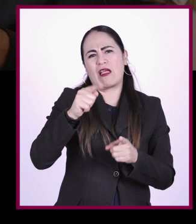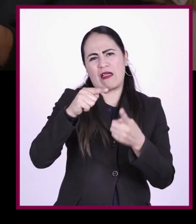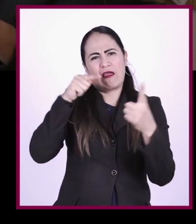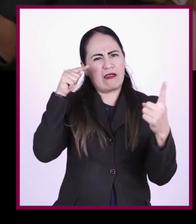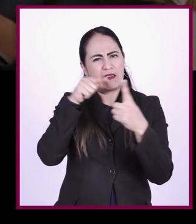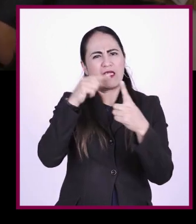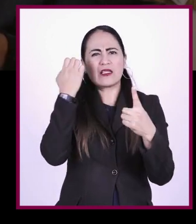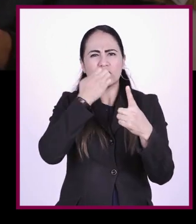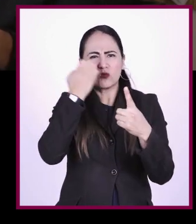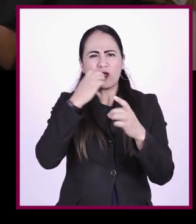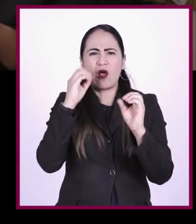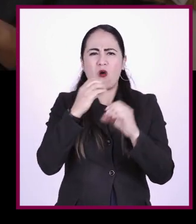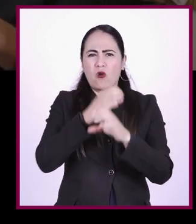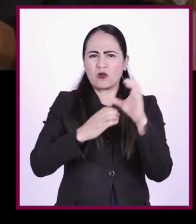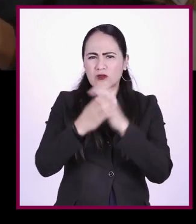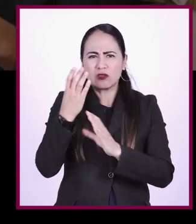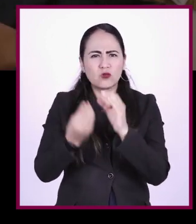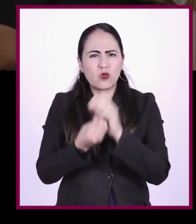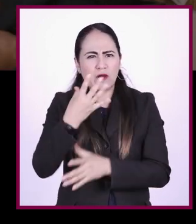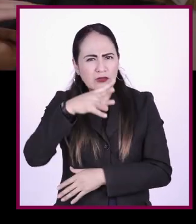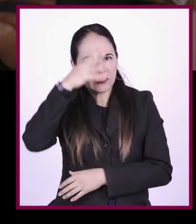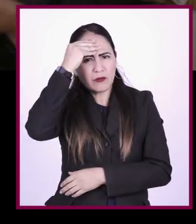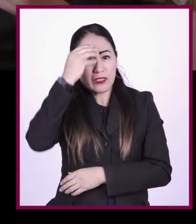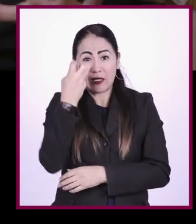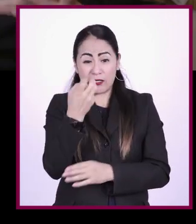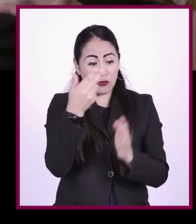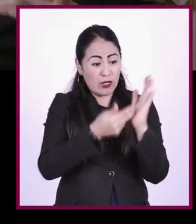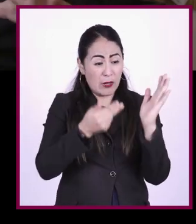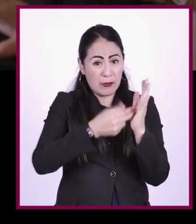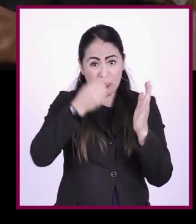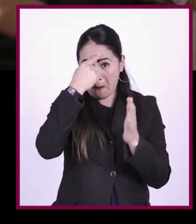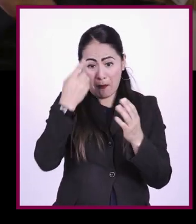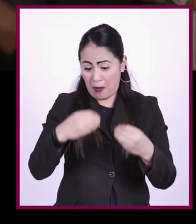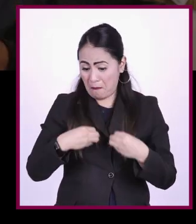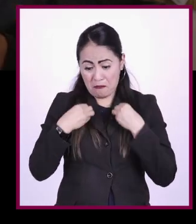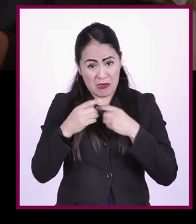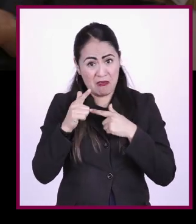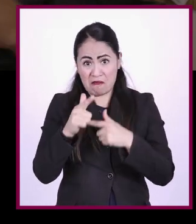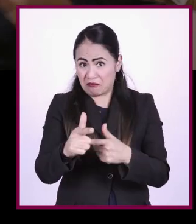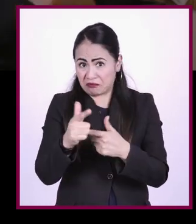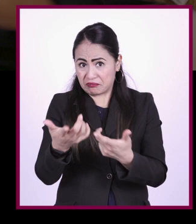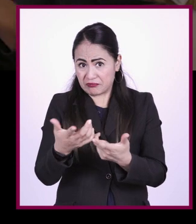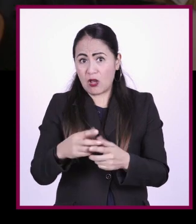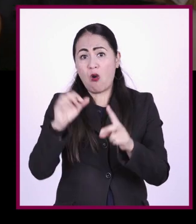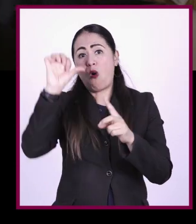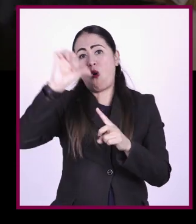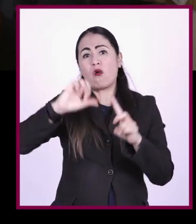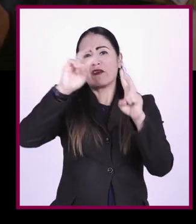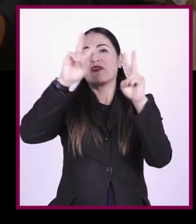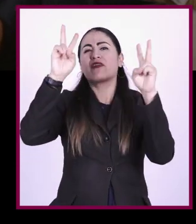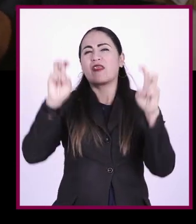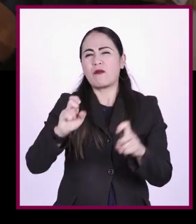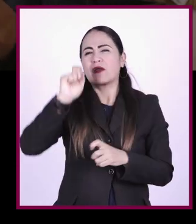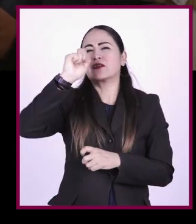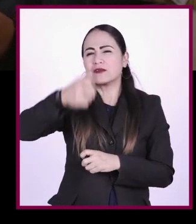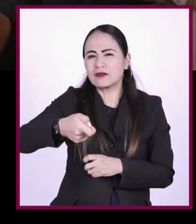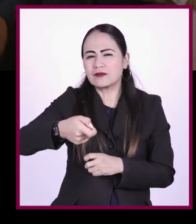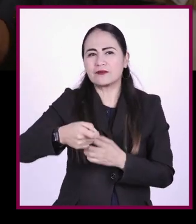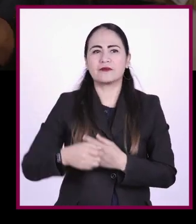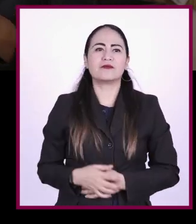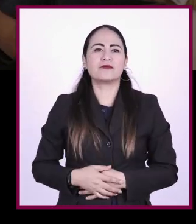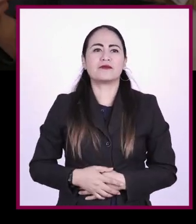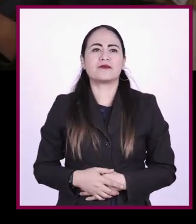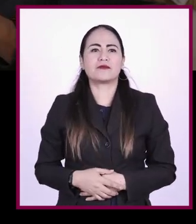escuela o aprender cosas nuevas. Y esto es una herramienta para la vida. Y entonces, el tema es...